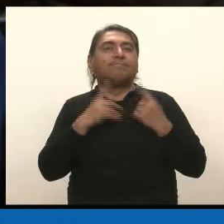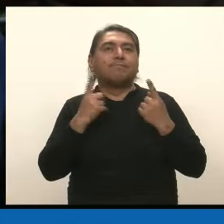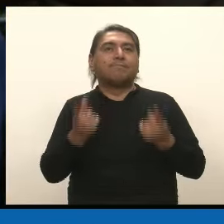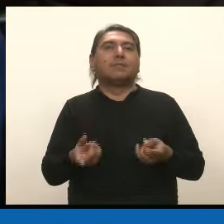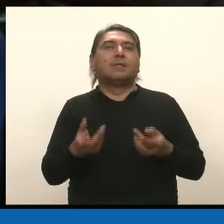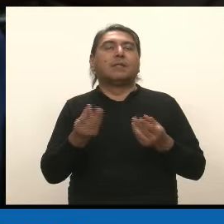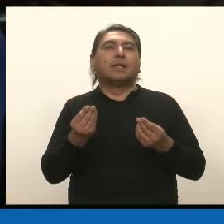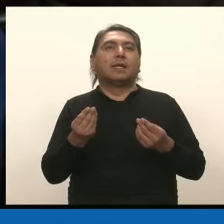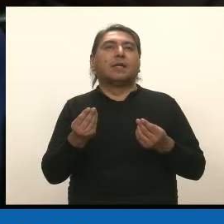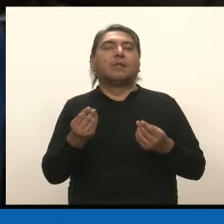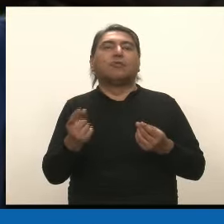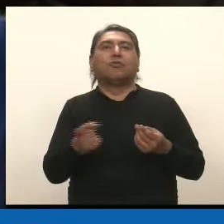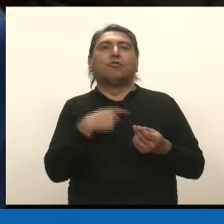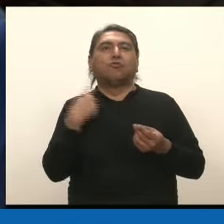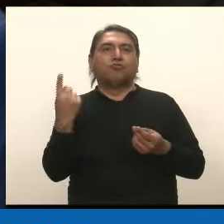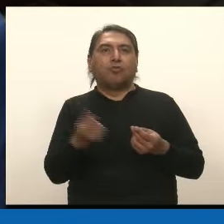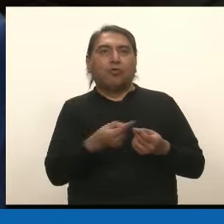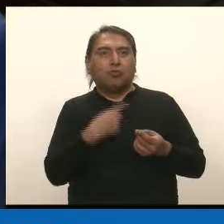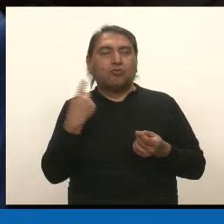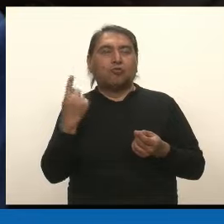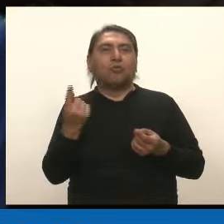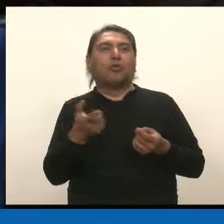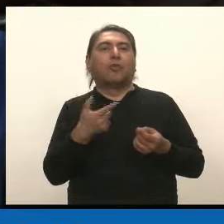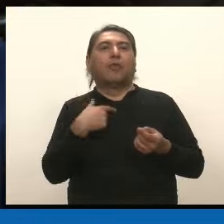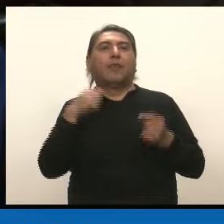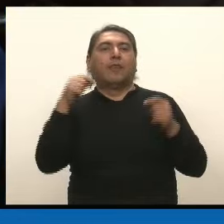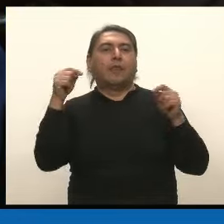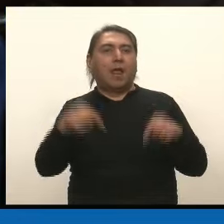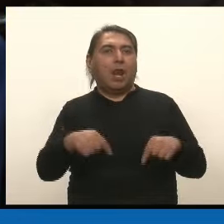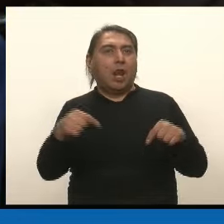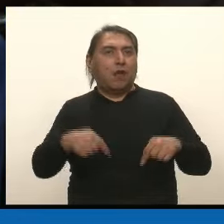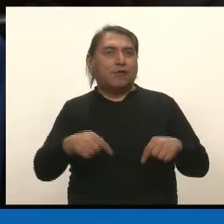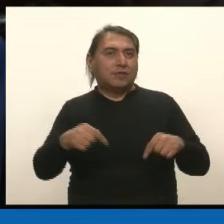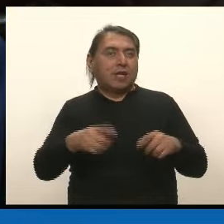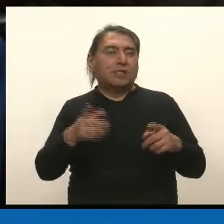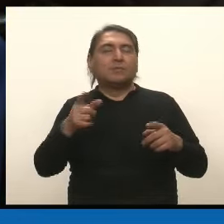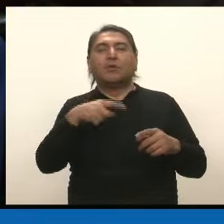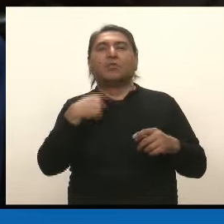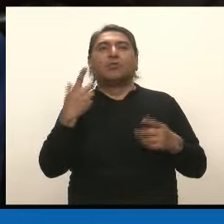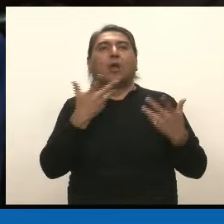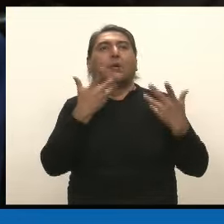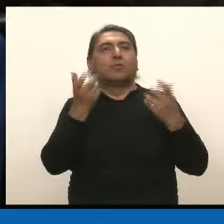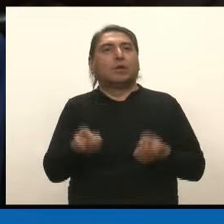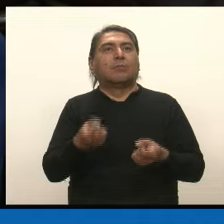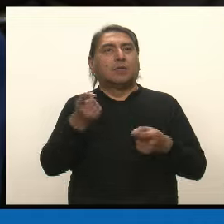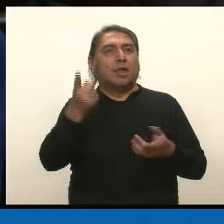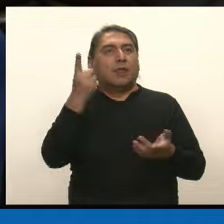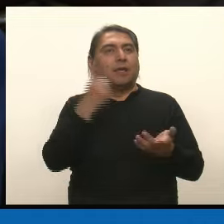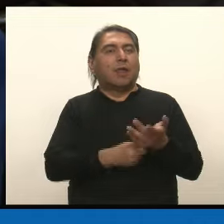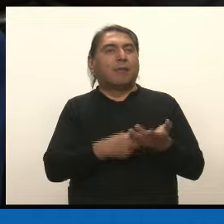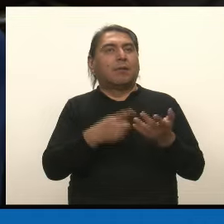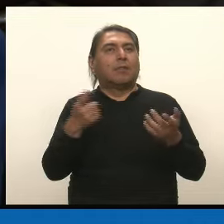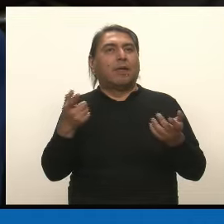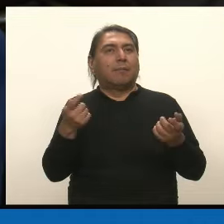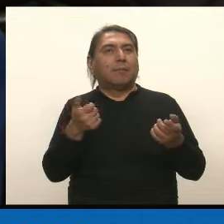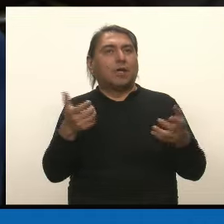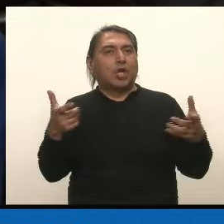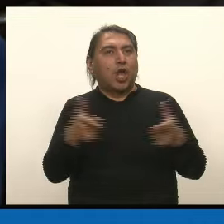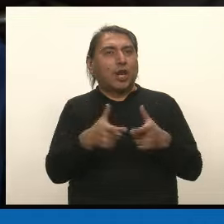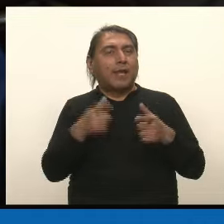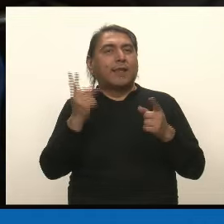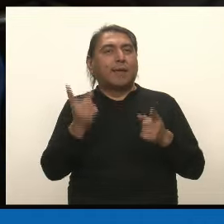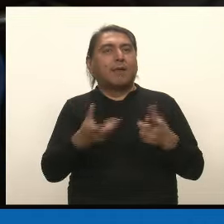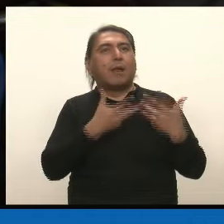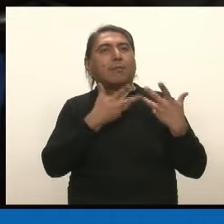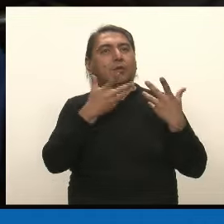cual nosotros desde el oficialismo vamos a apoyar este dictamen de minorías vamos a